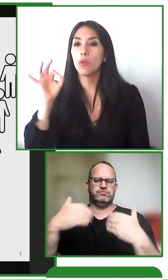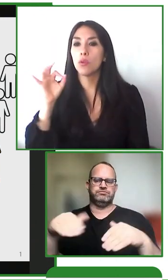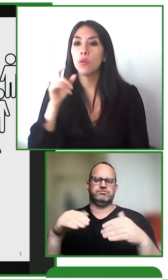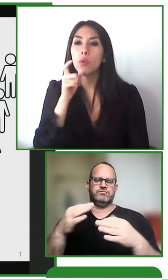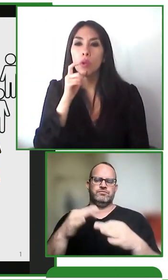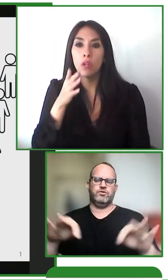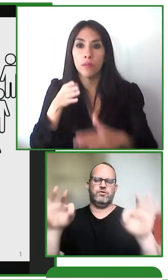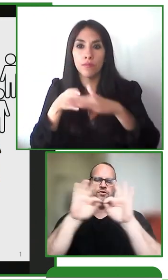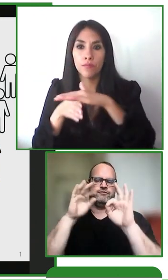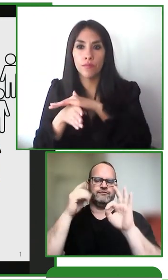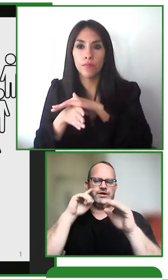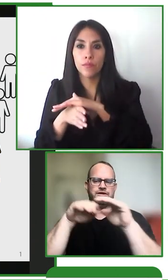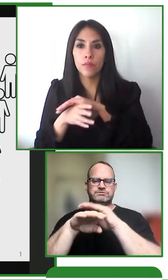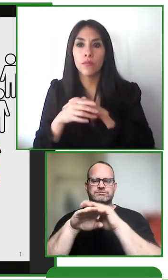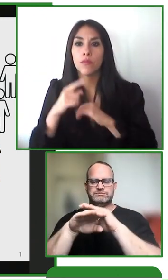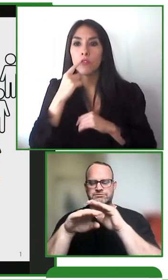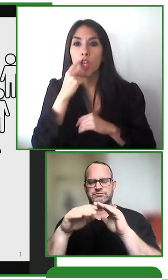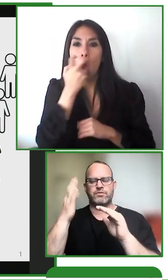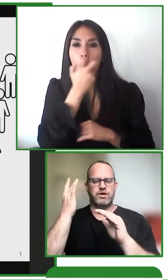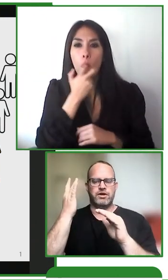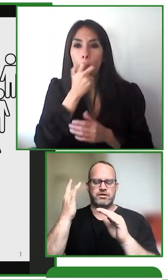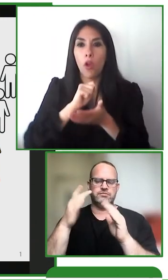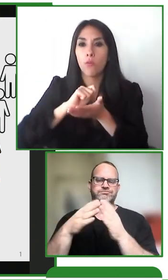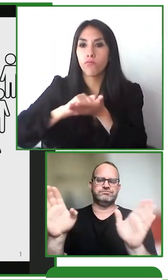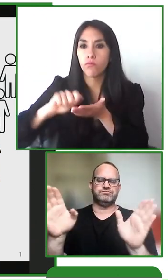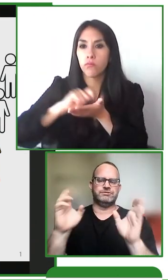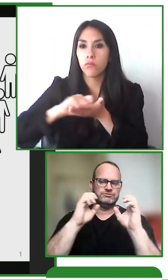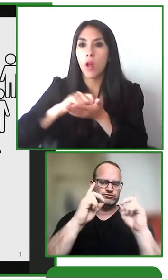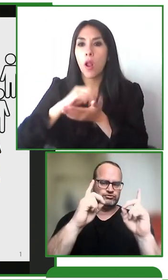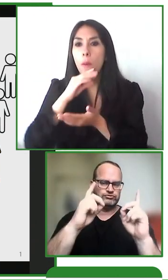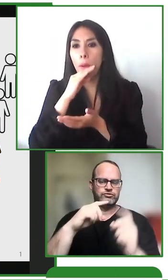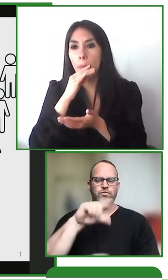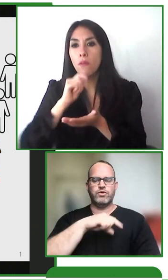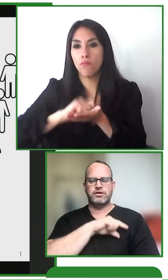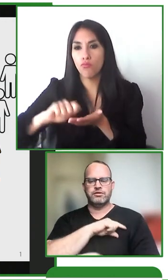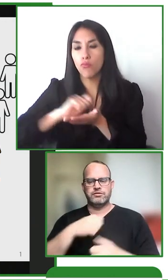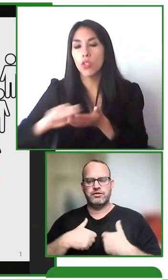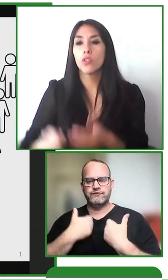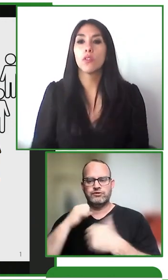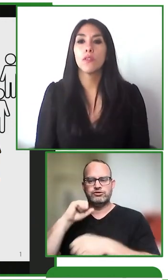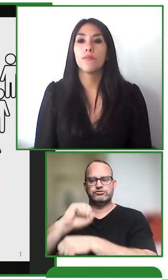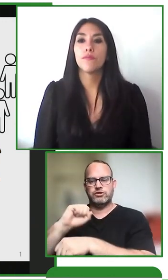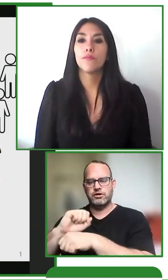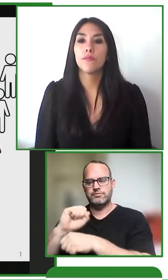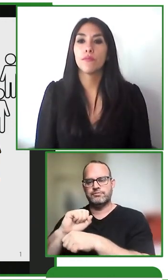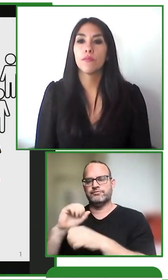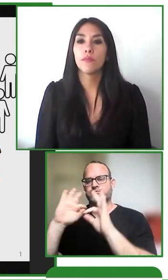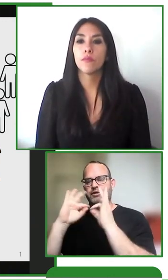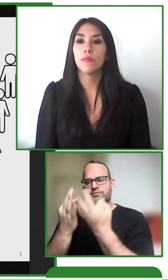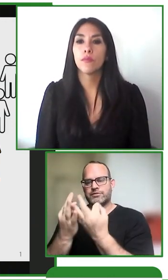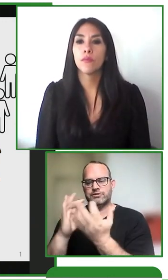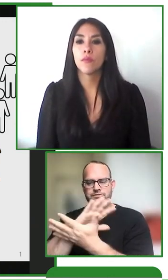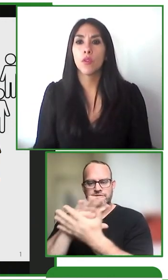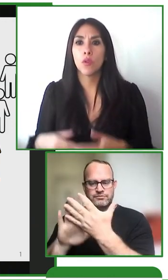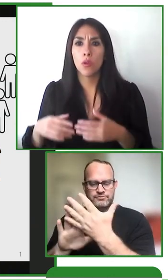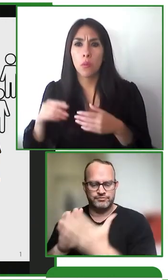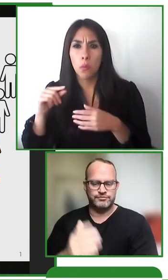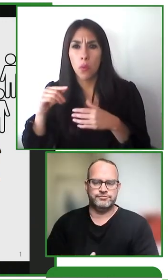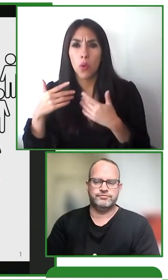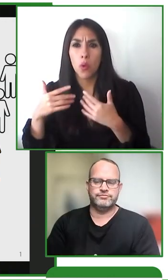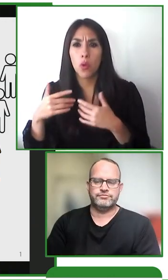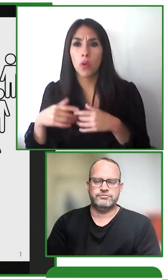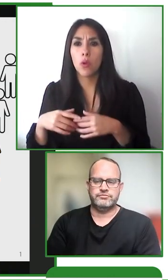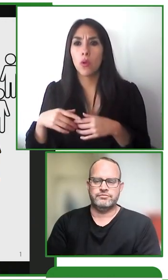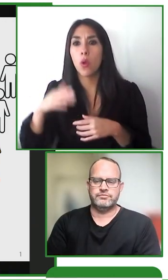hablado. Es un número muy bajo del número total de niños sordos. Sabemos por investigación que el acceso al idioma es